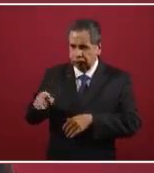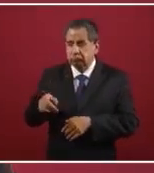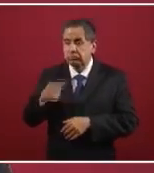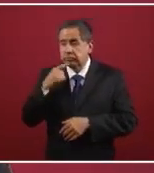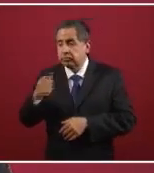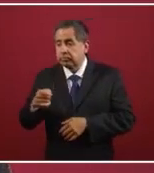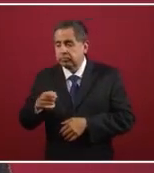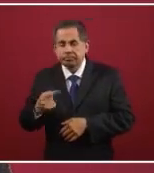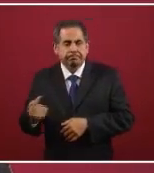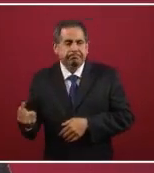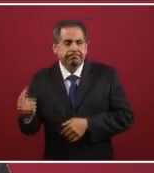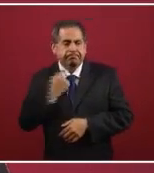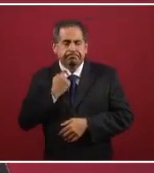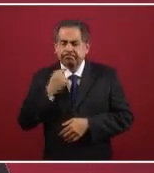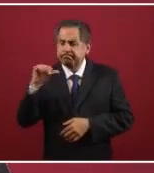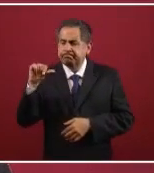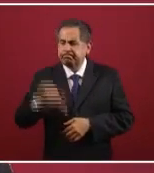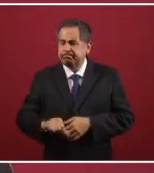mátalos en caliente.